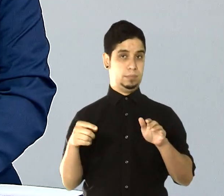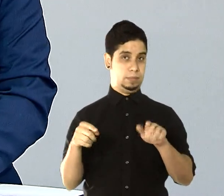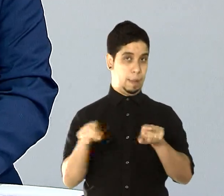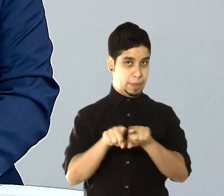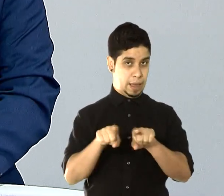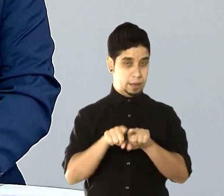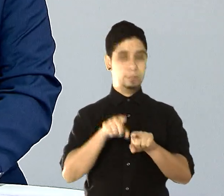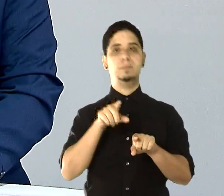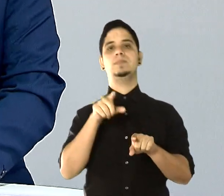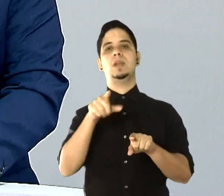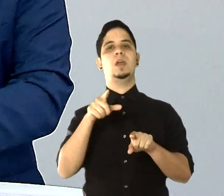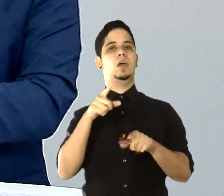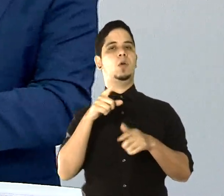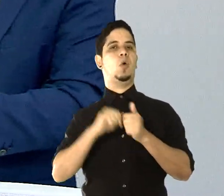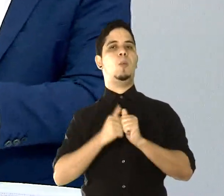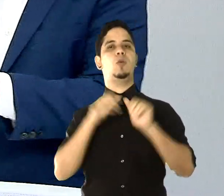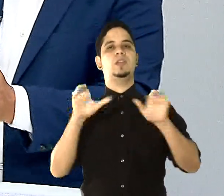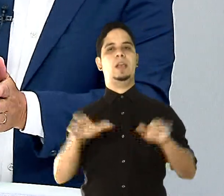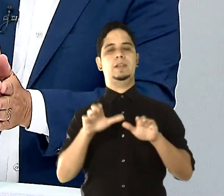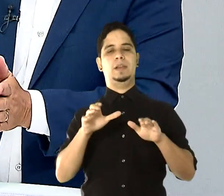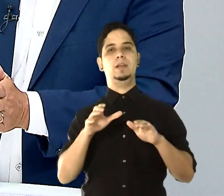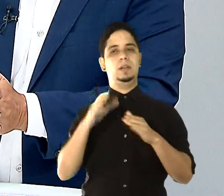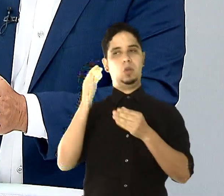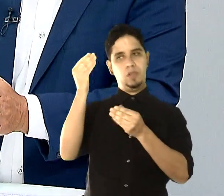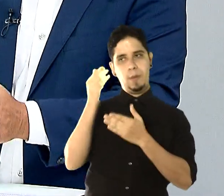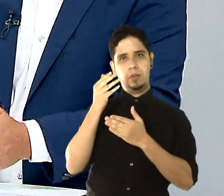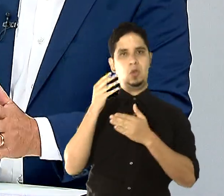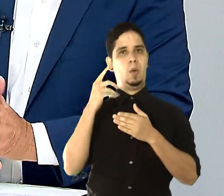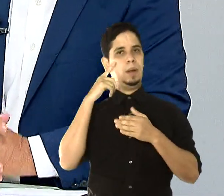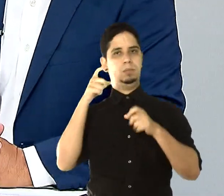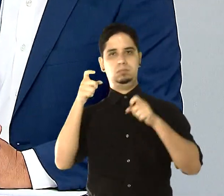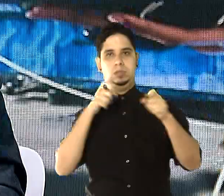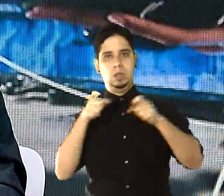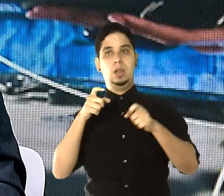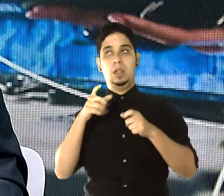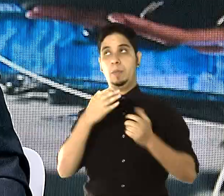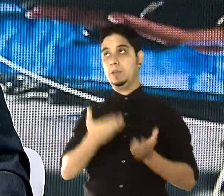para que COR3 la maneje y que FEMA a su vez lo apruebe?